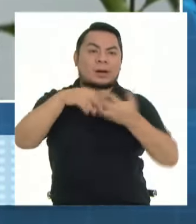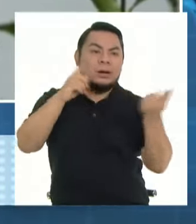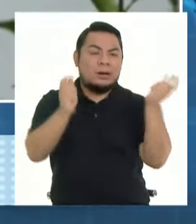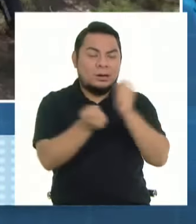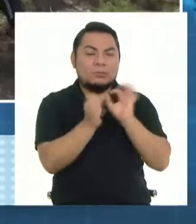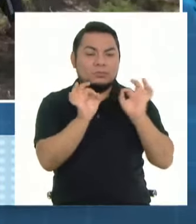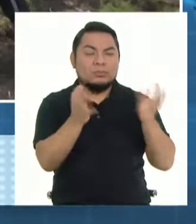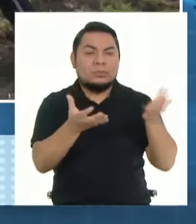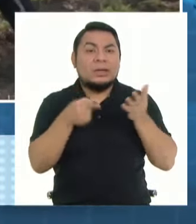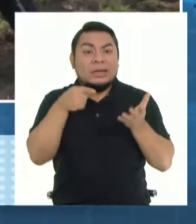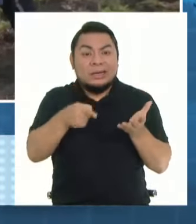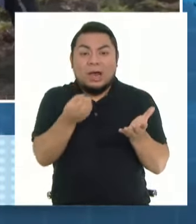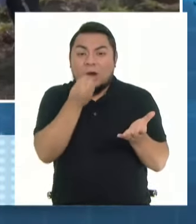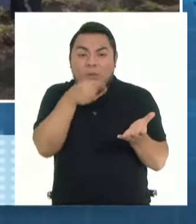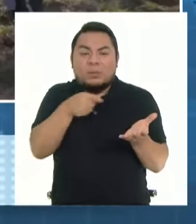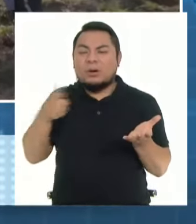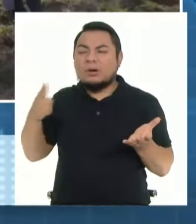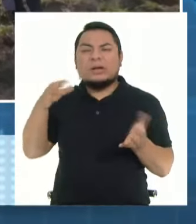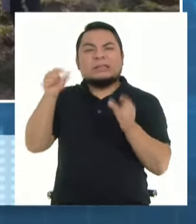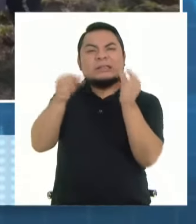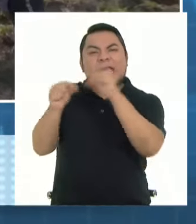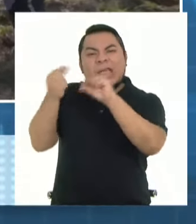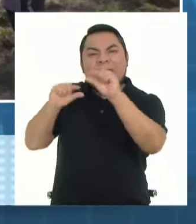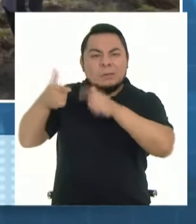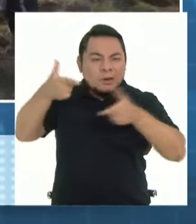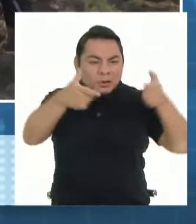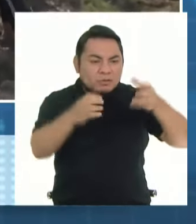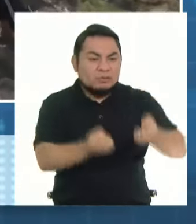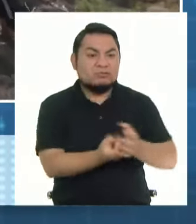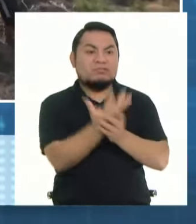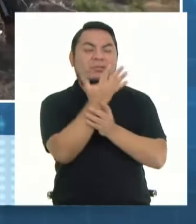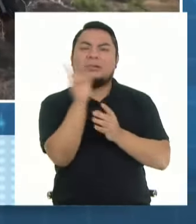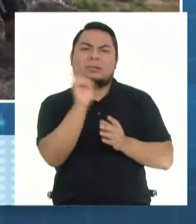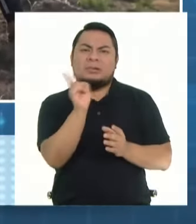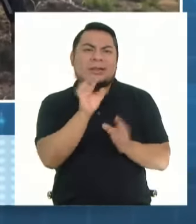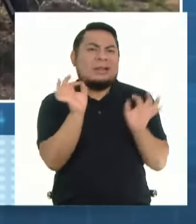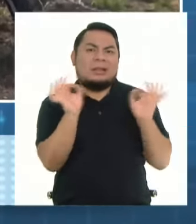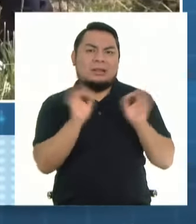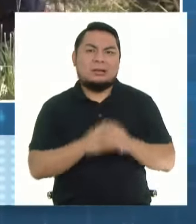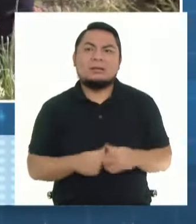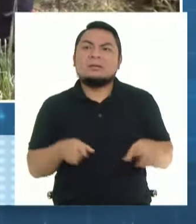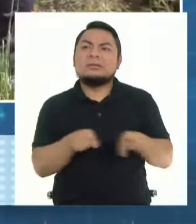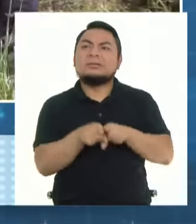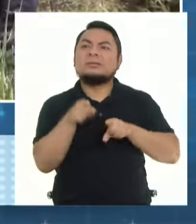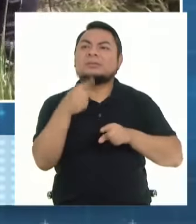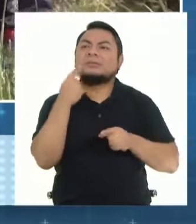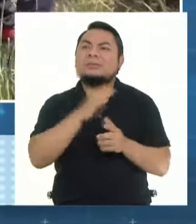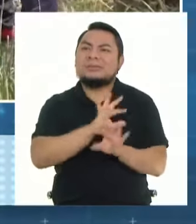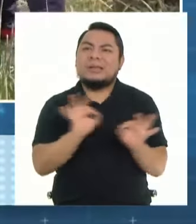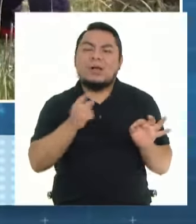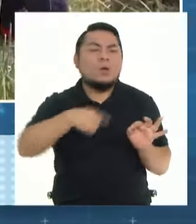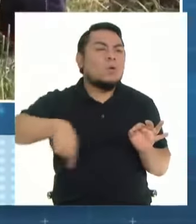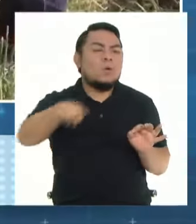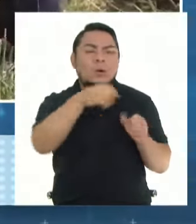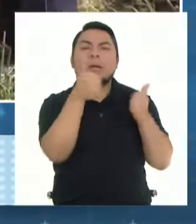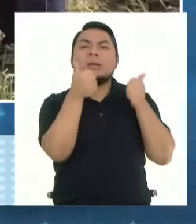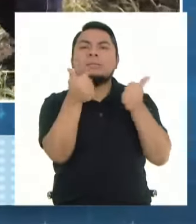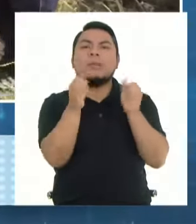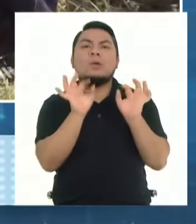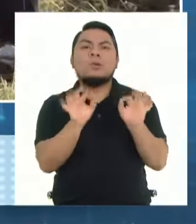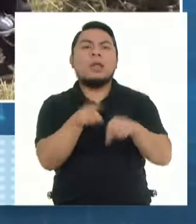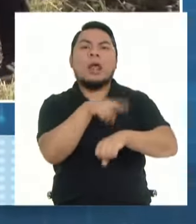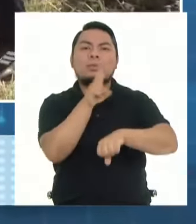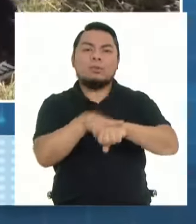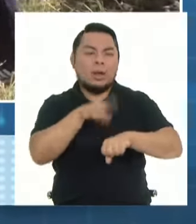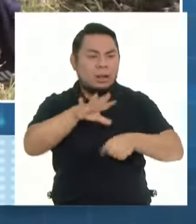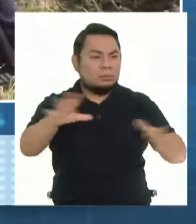trastocar las comidas y volverlas ultraprocesadas o a partir de mazamorras hacer leche. O sea, no. Lo que estamos